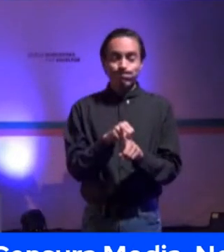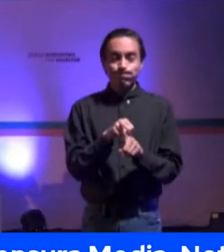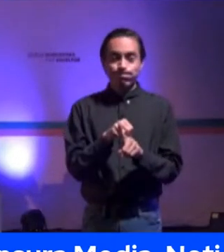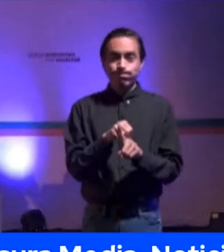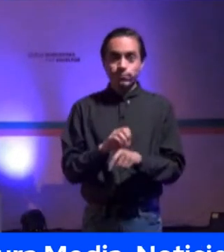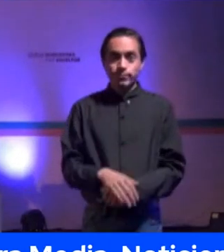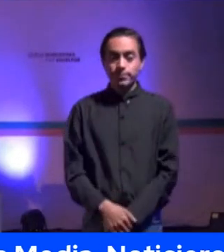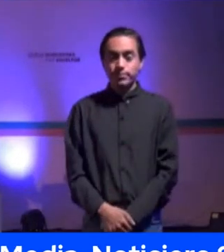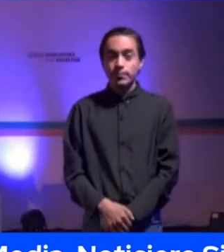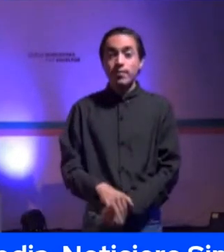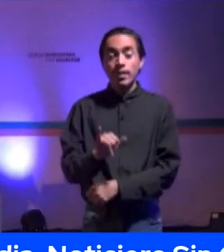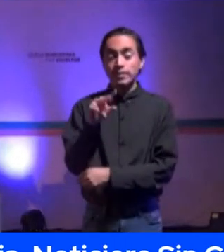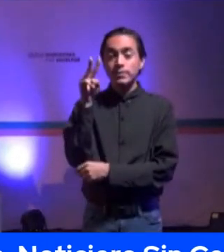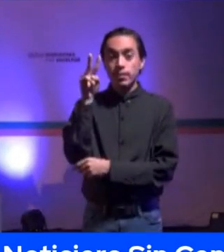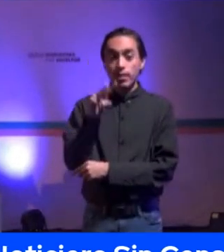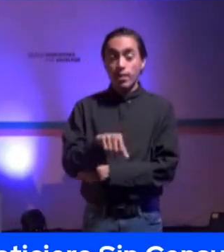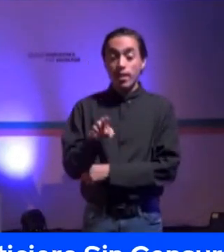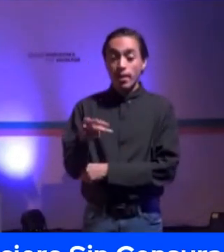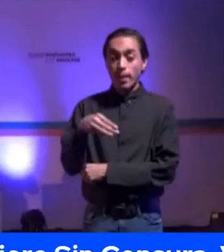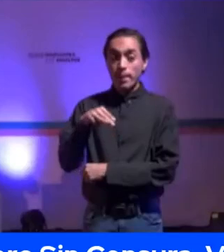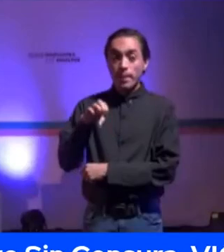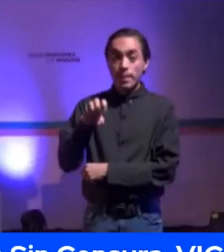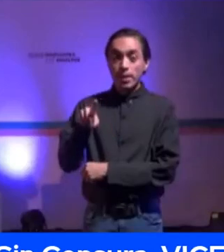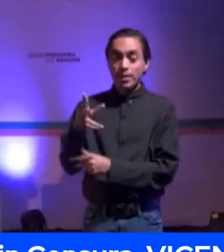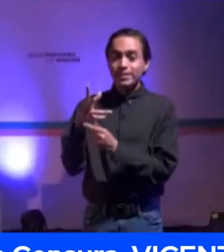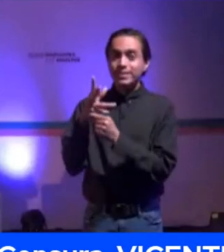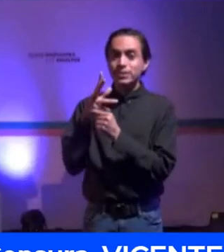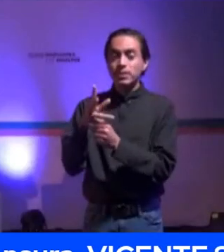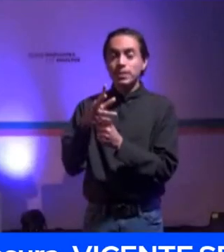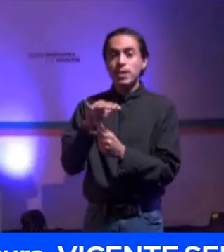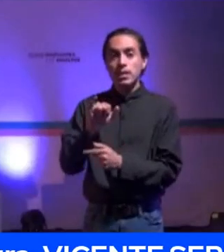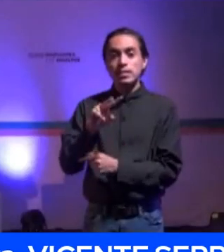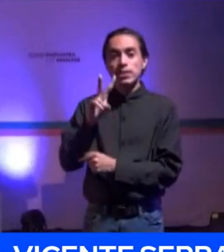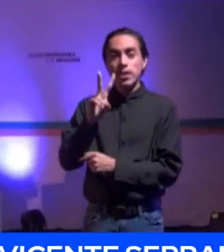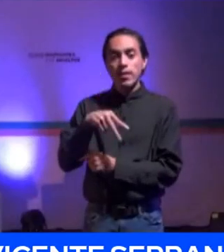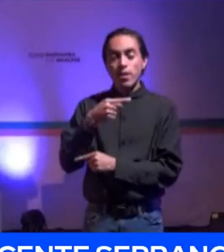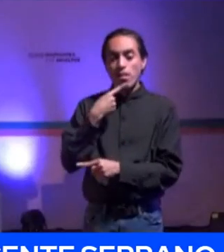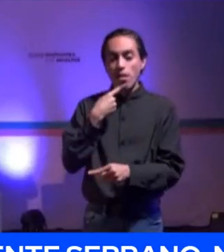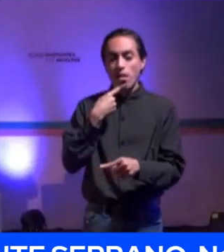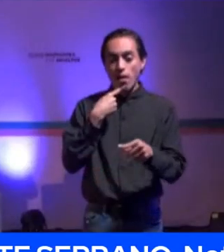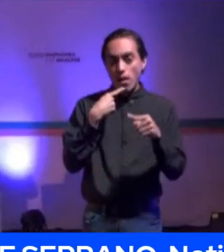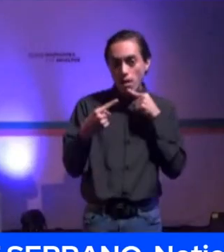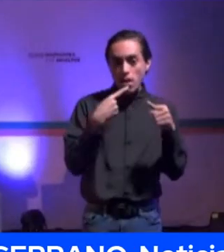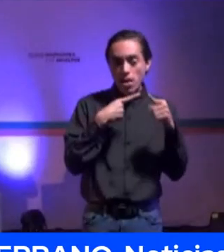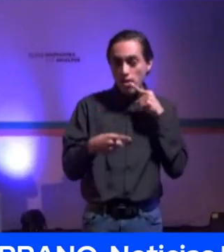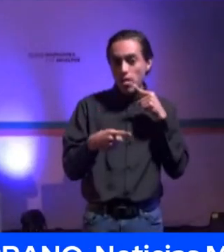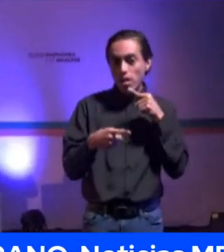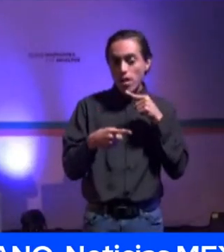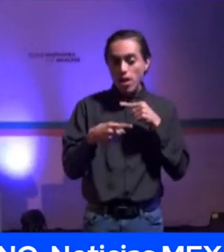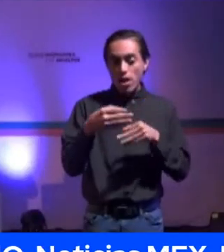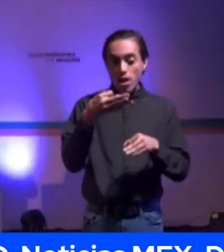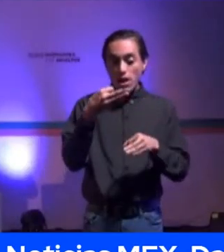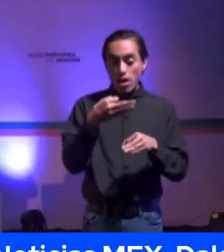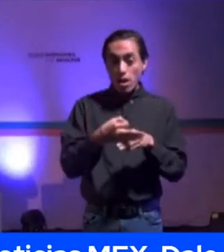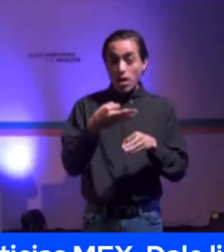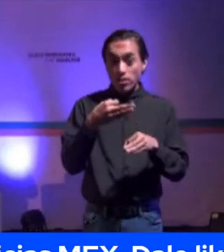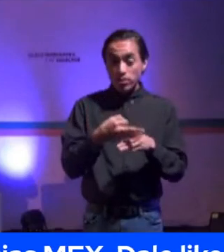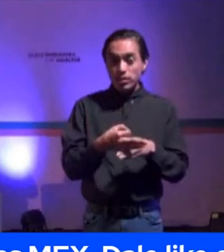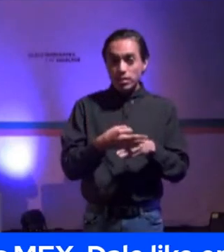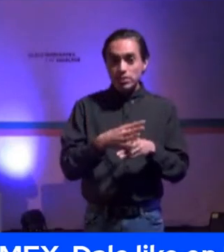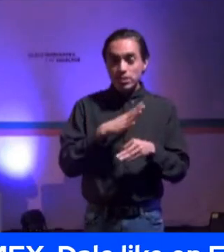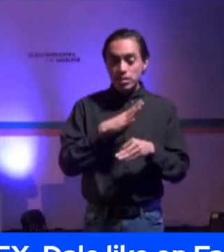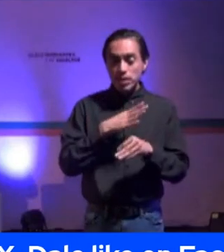Creo que es verdad lo que dice Meme. Yo la crítica fuerte en este momento de transformación la tengo para el